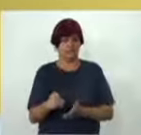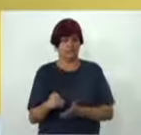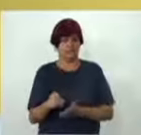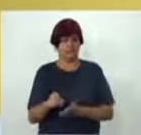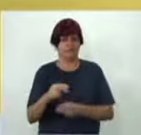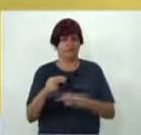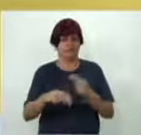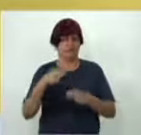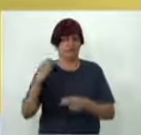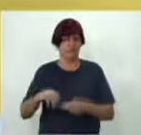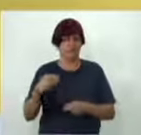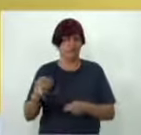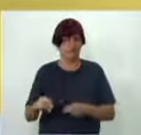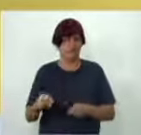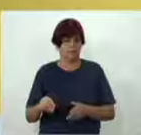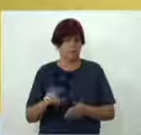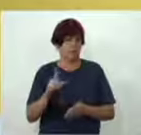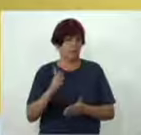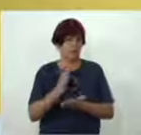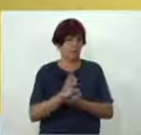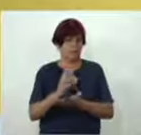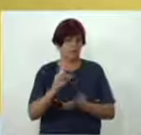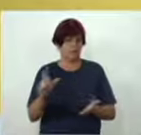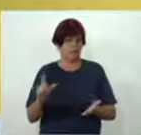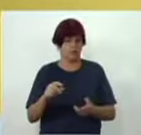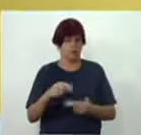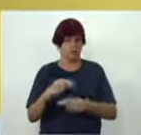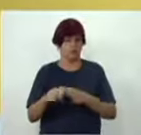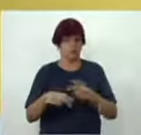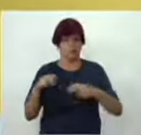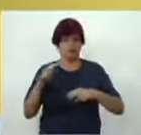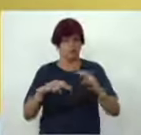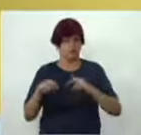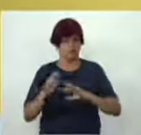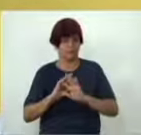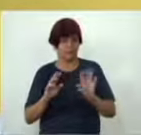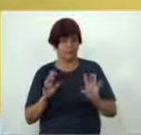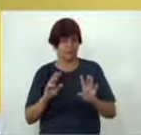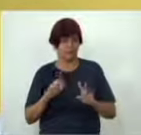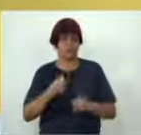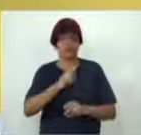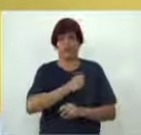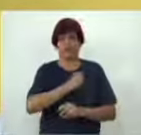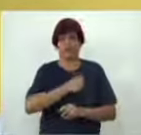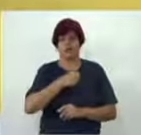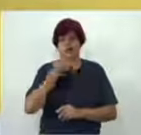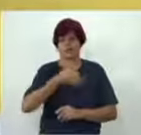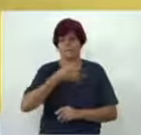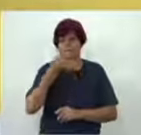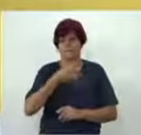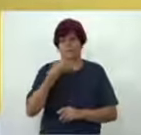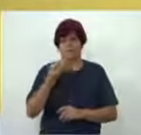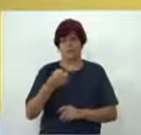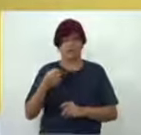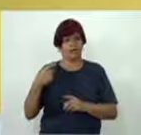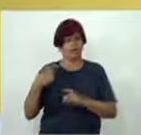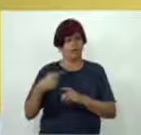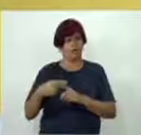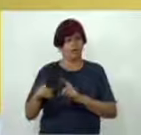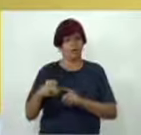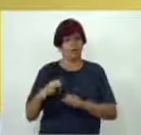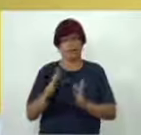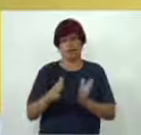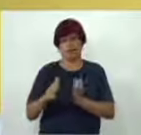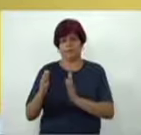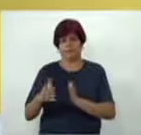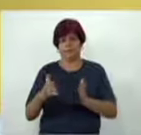hizo la práctica en un centro donde se estableció el experimento y quiere hacer la fundamentación desde una dimensión de desarrollo,